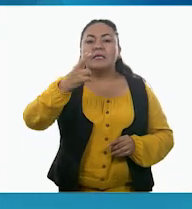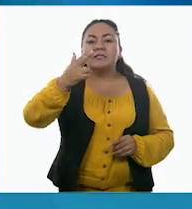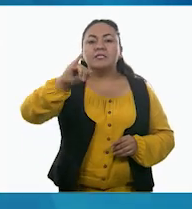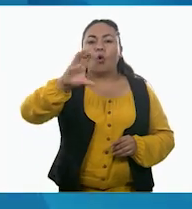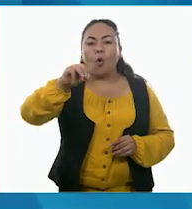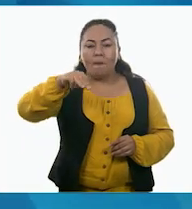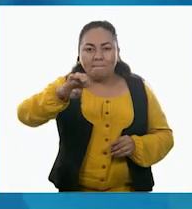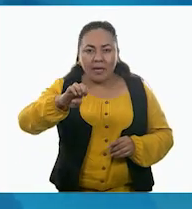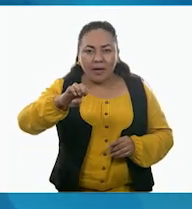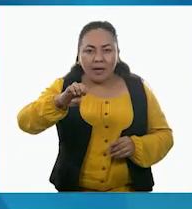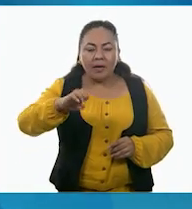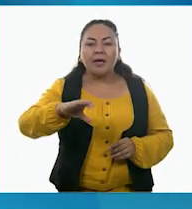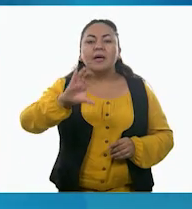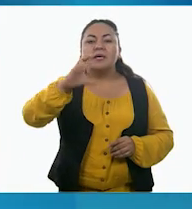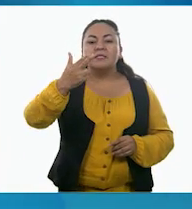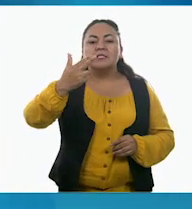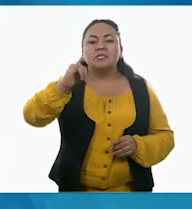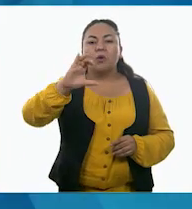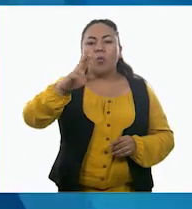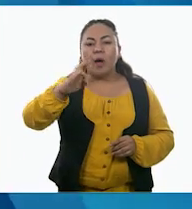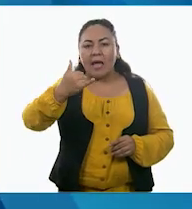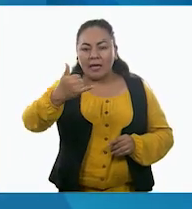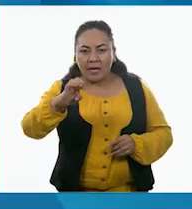chicome, chicuelli,